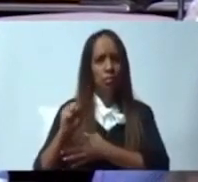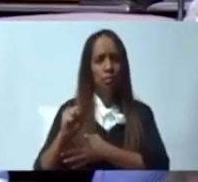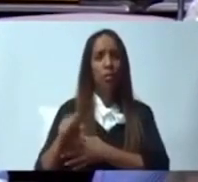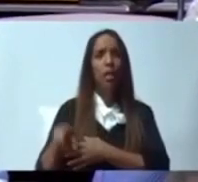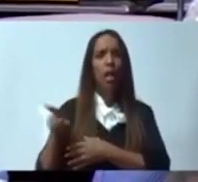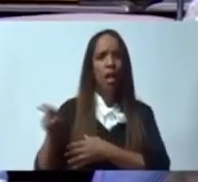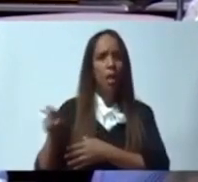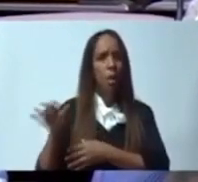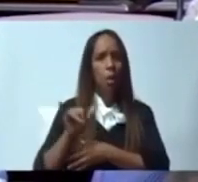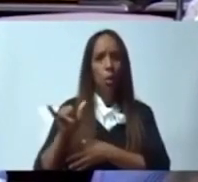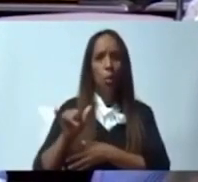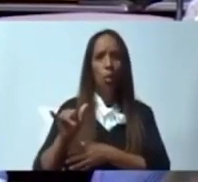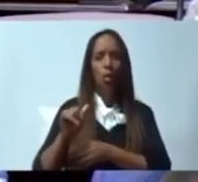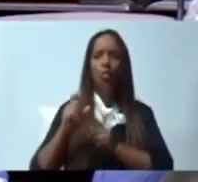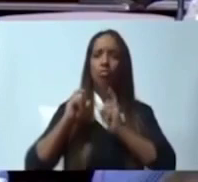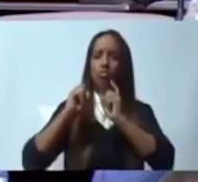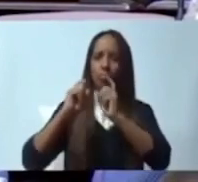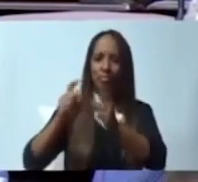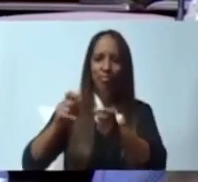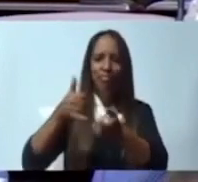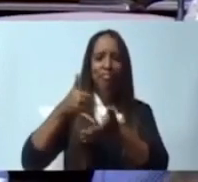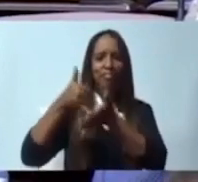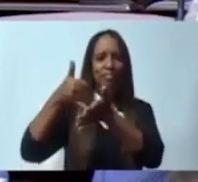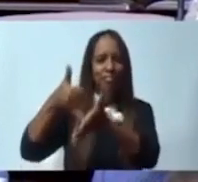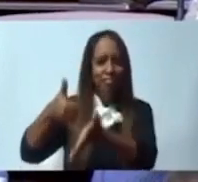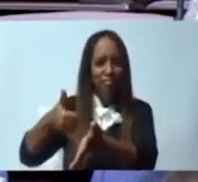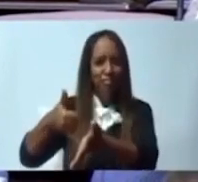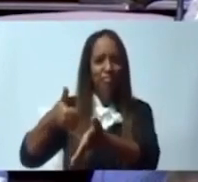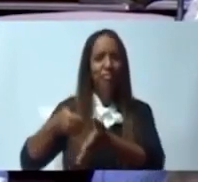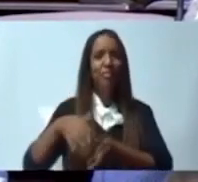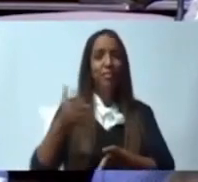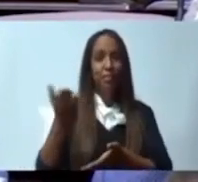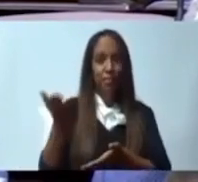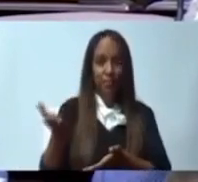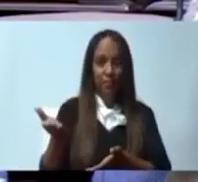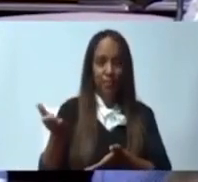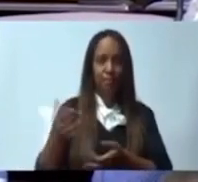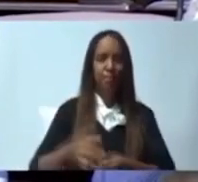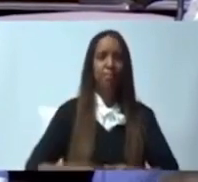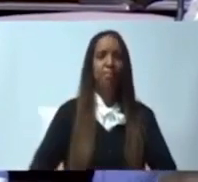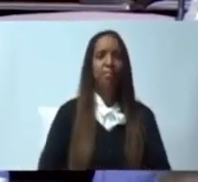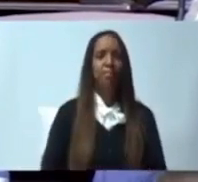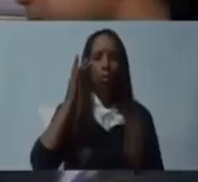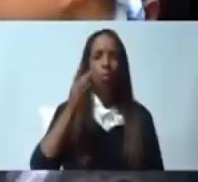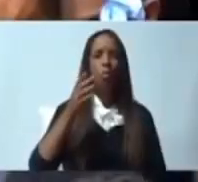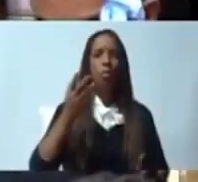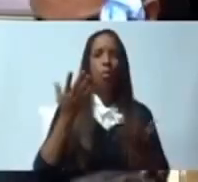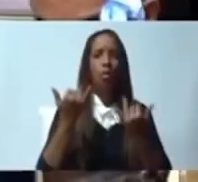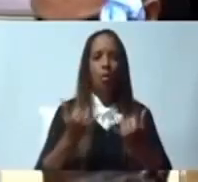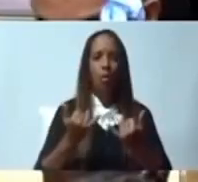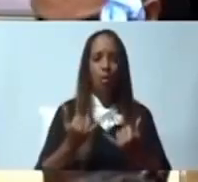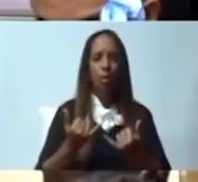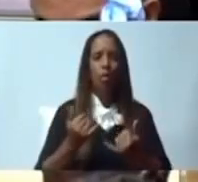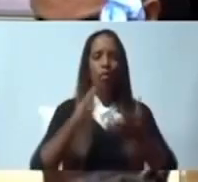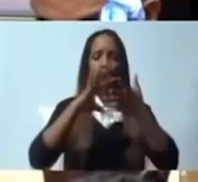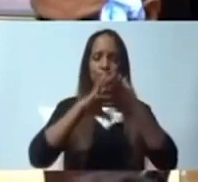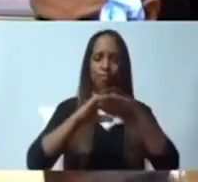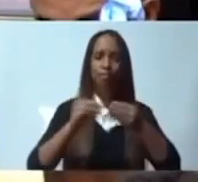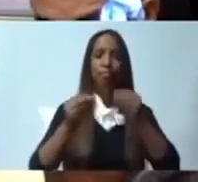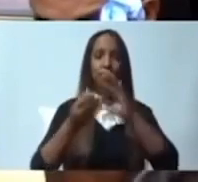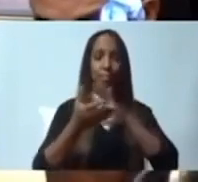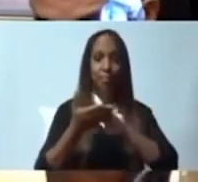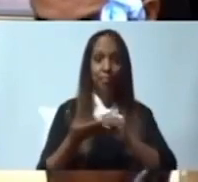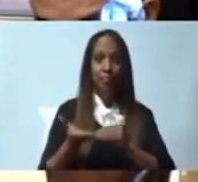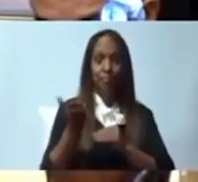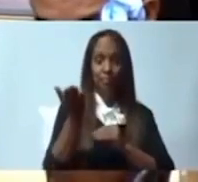también vinculados por el PRM que todavía el proceso no le ha llegado. Pero ella, lo que pasa, creo yo,